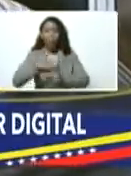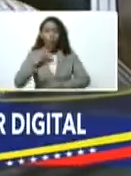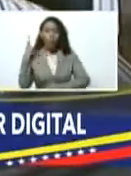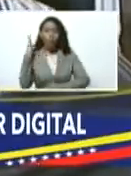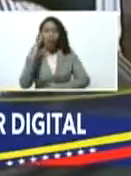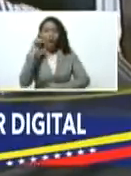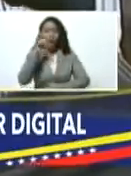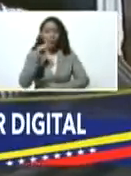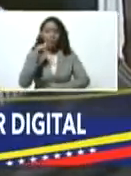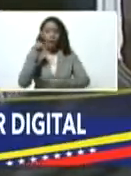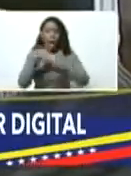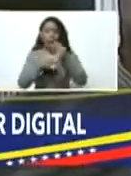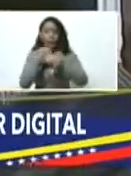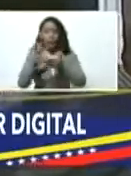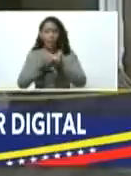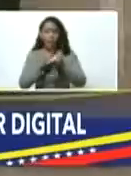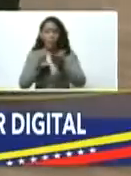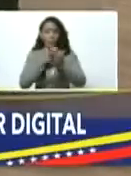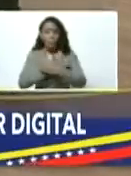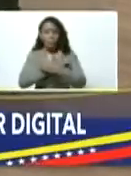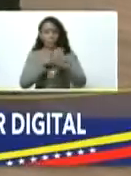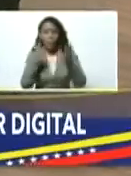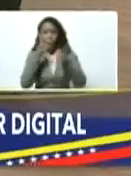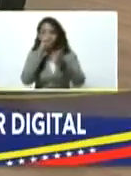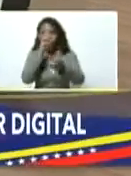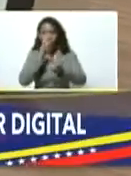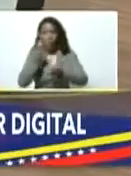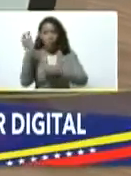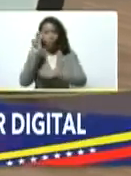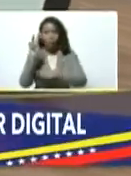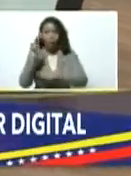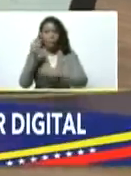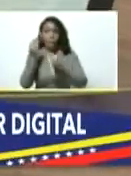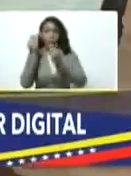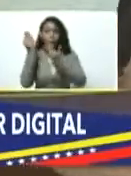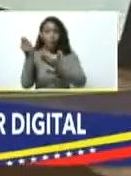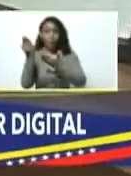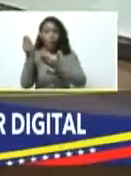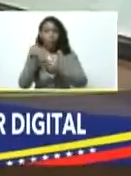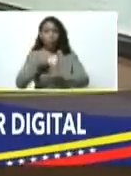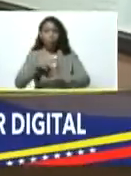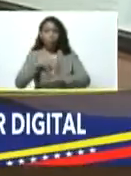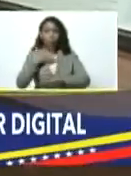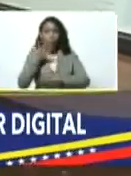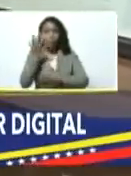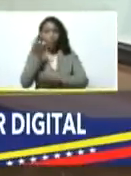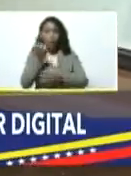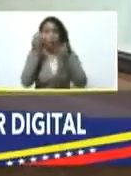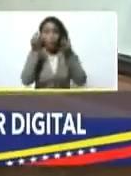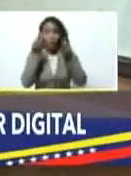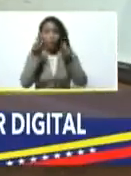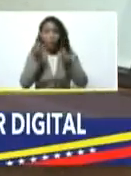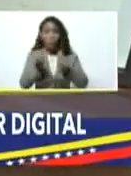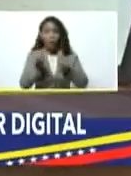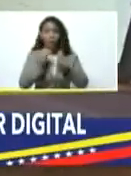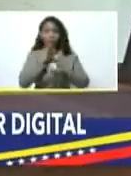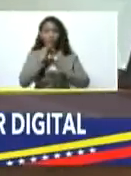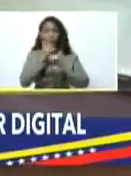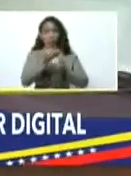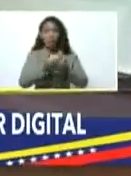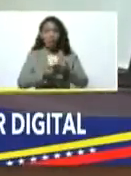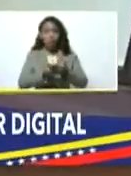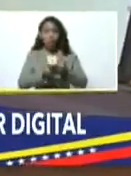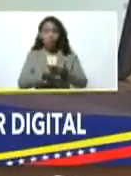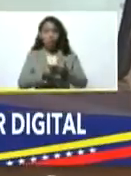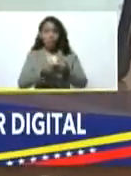a agarrar la tablet que tiene dispuesto el Banco de Venezuela para ello y puede cargar para lo que es la formalización sus datos. Y entonces